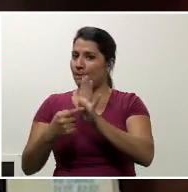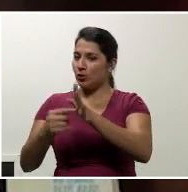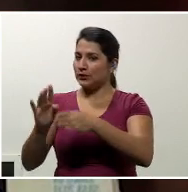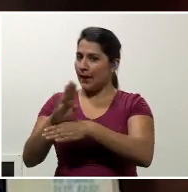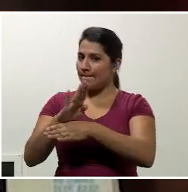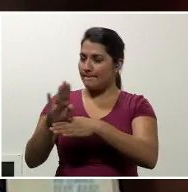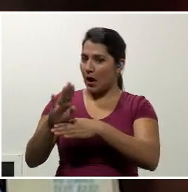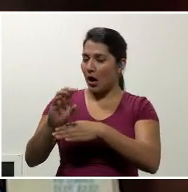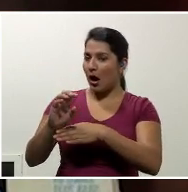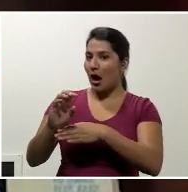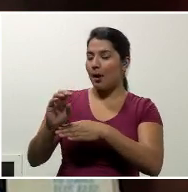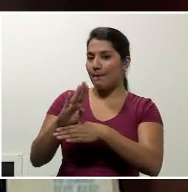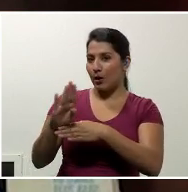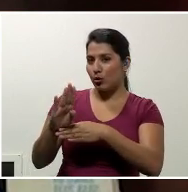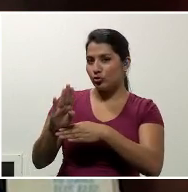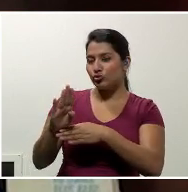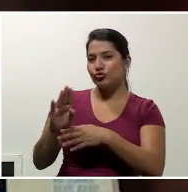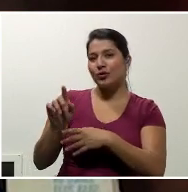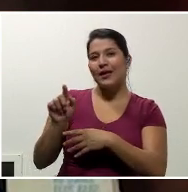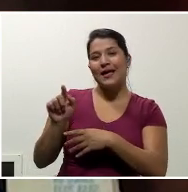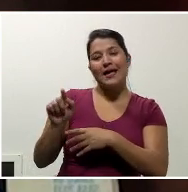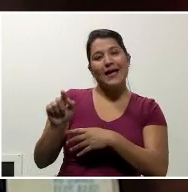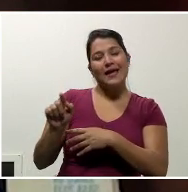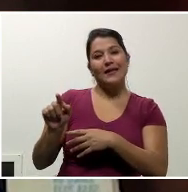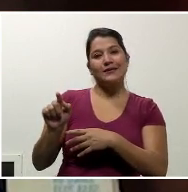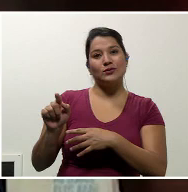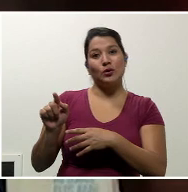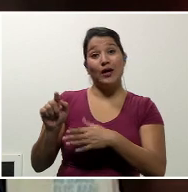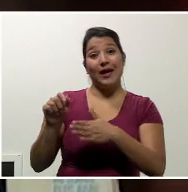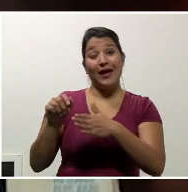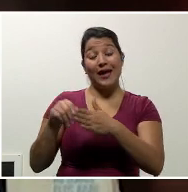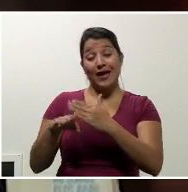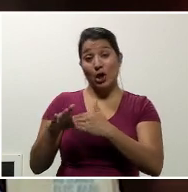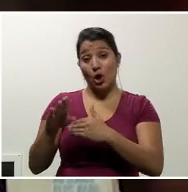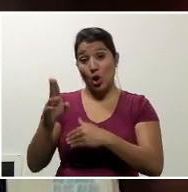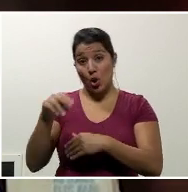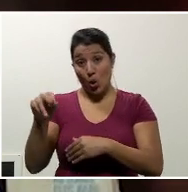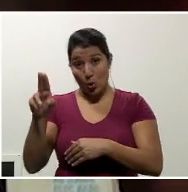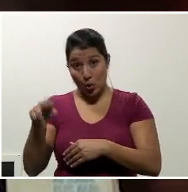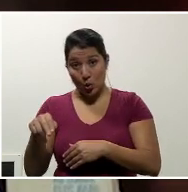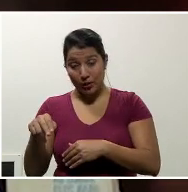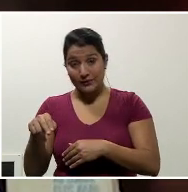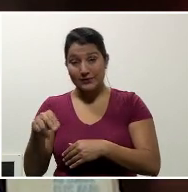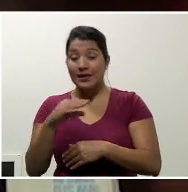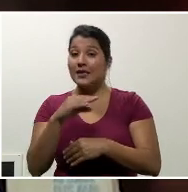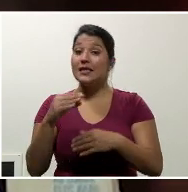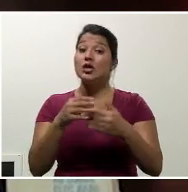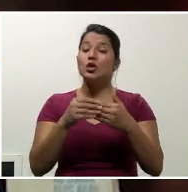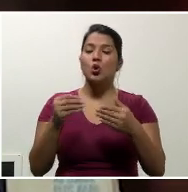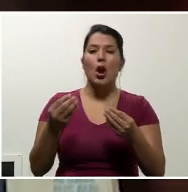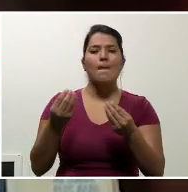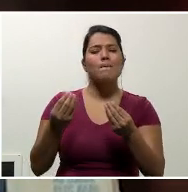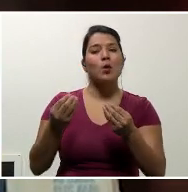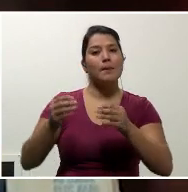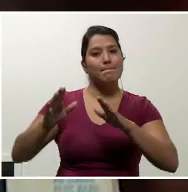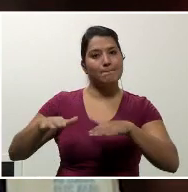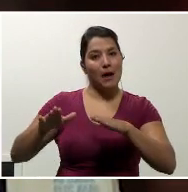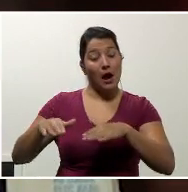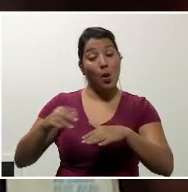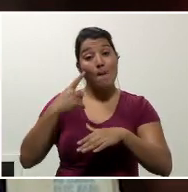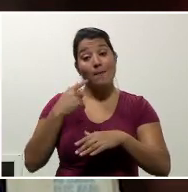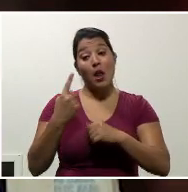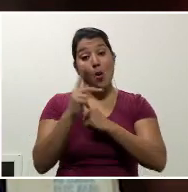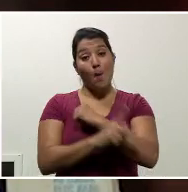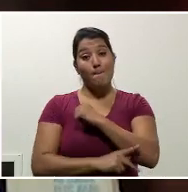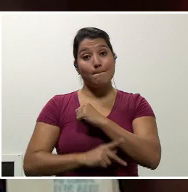curvas soberanas pues son niveles de rendimiento en colones y en dólares relativamente bajos para un país con las características